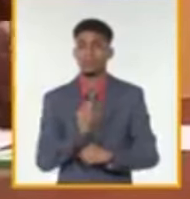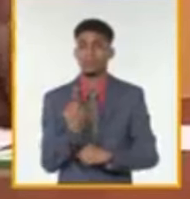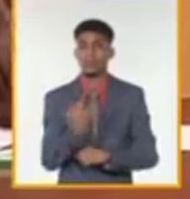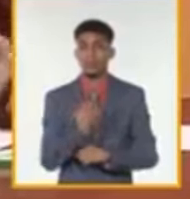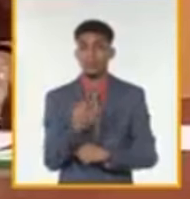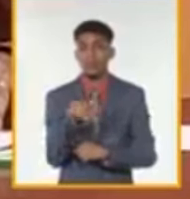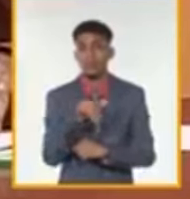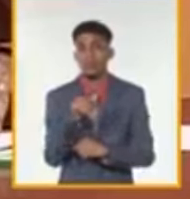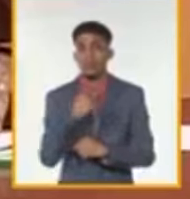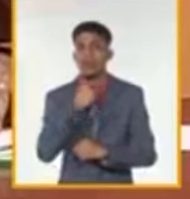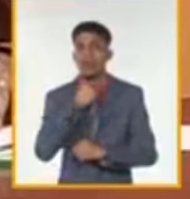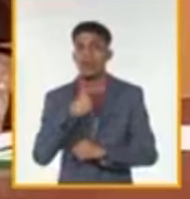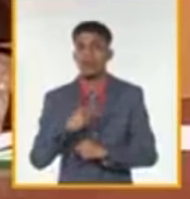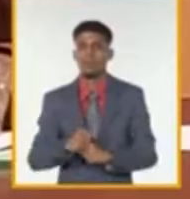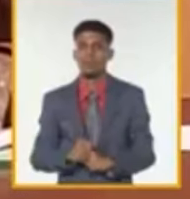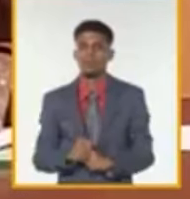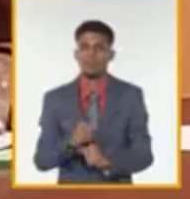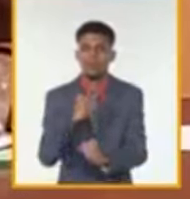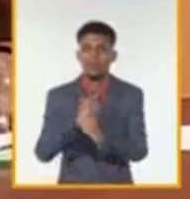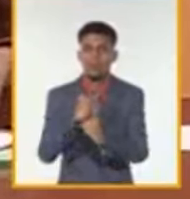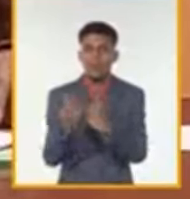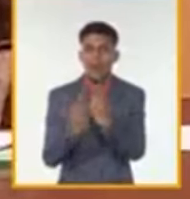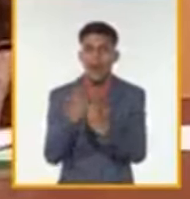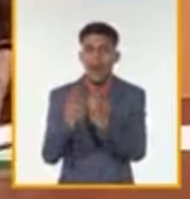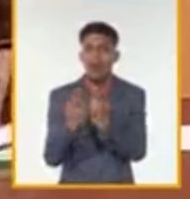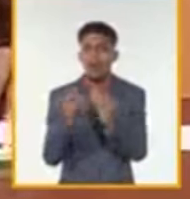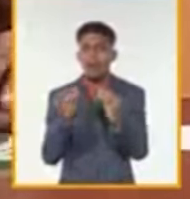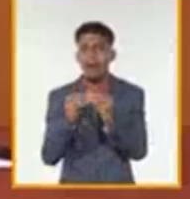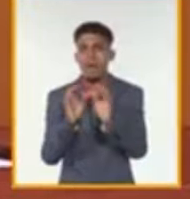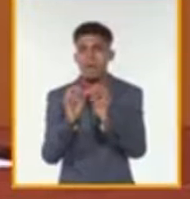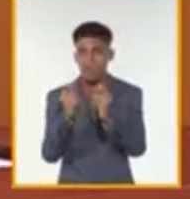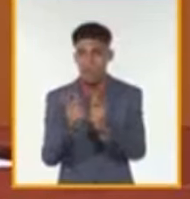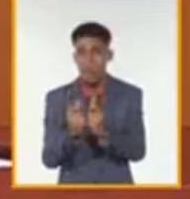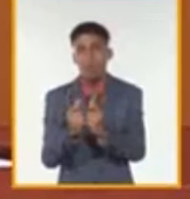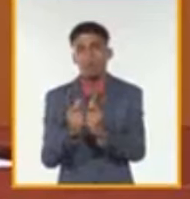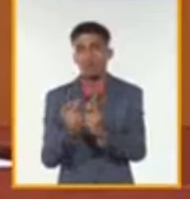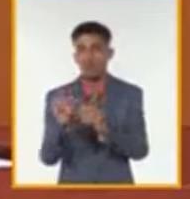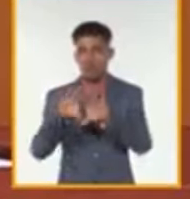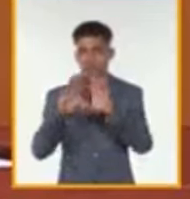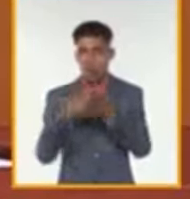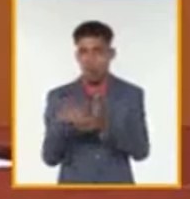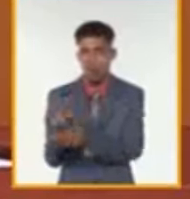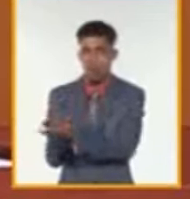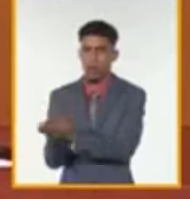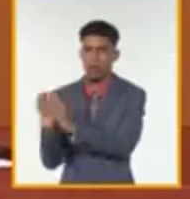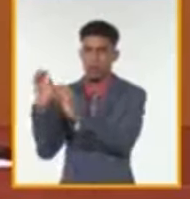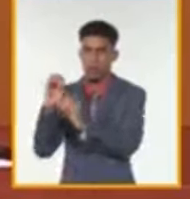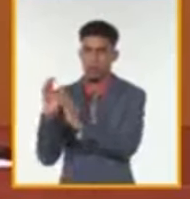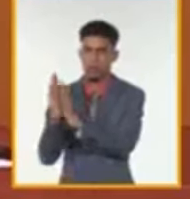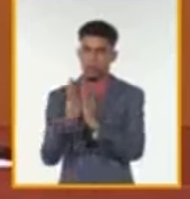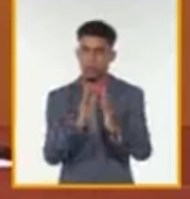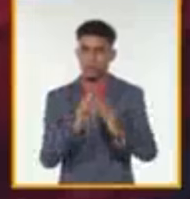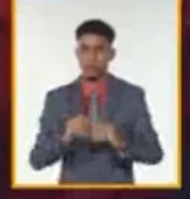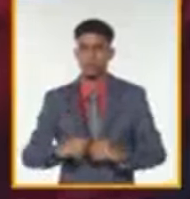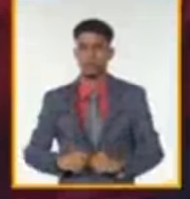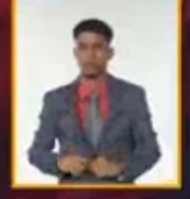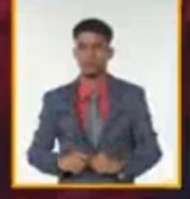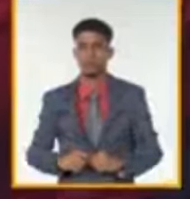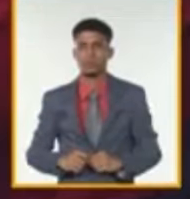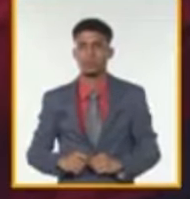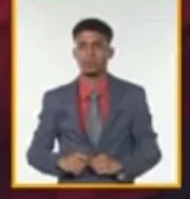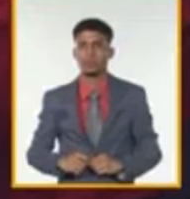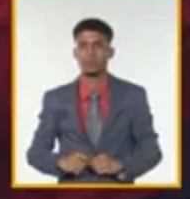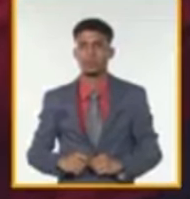por tensiones a la hora de de trabajar todo lo que tiene que ver con el con el presupuesto acá en el municipio de Santa Clara con todas estas